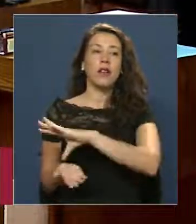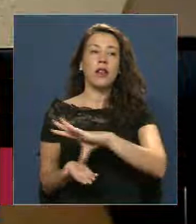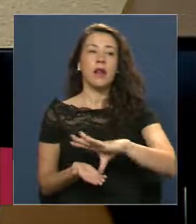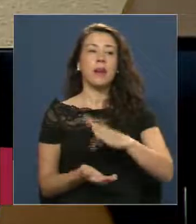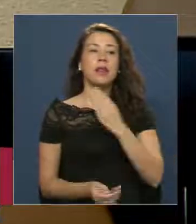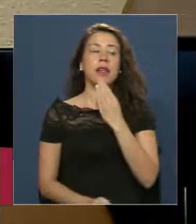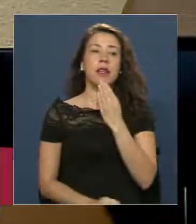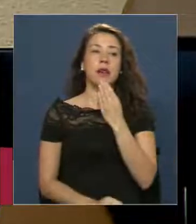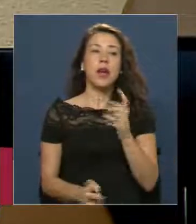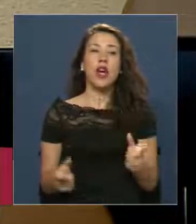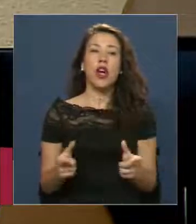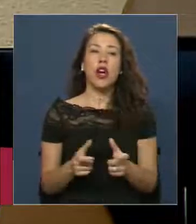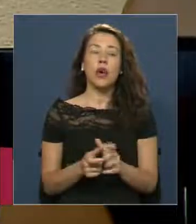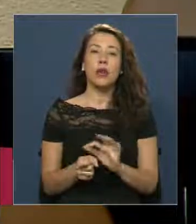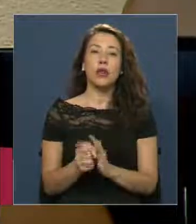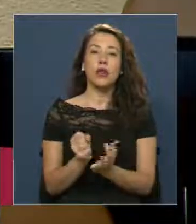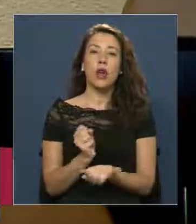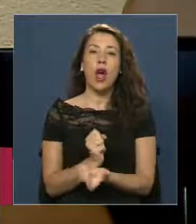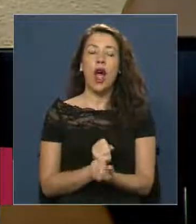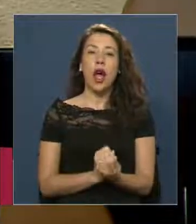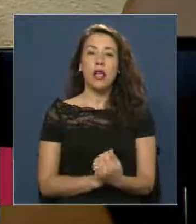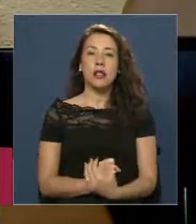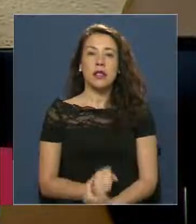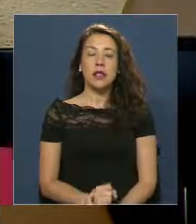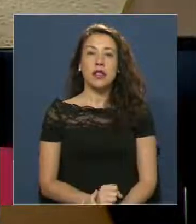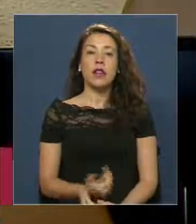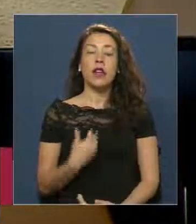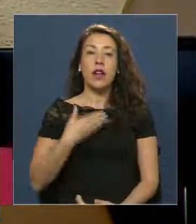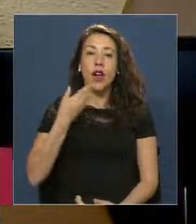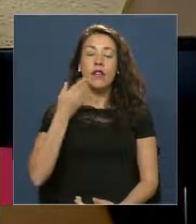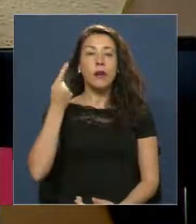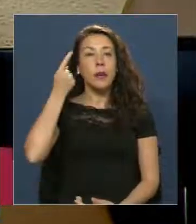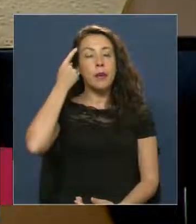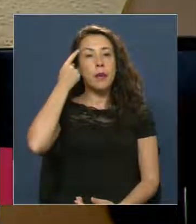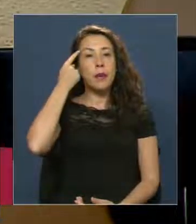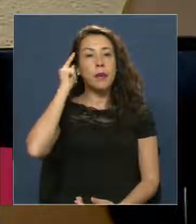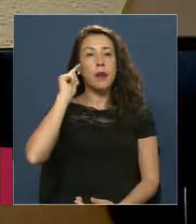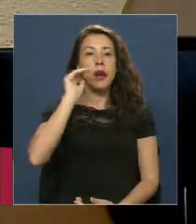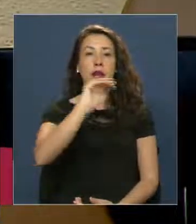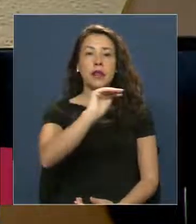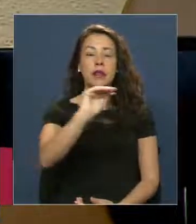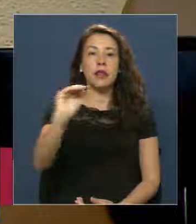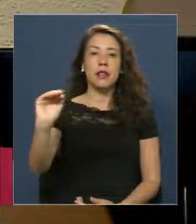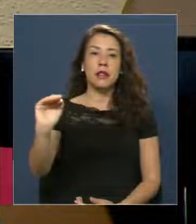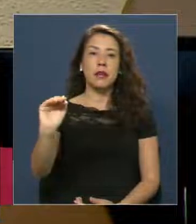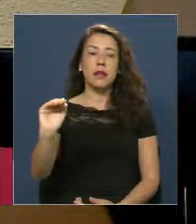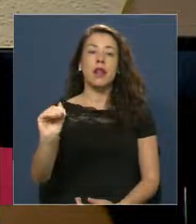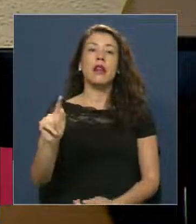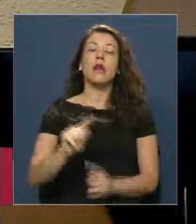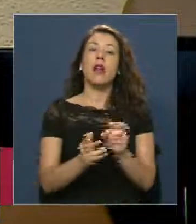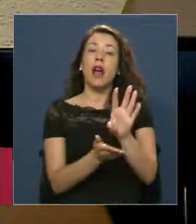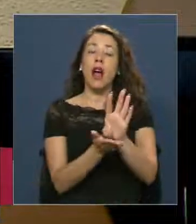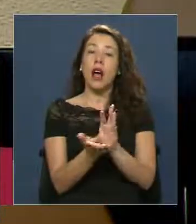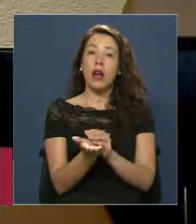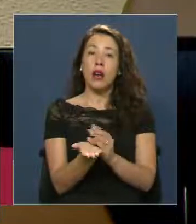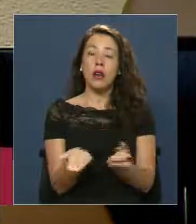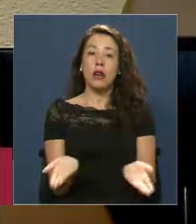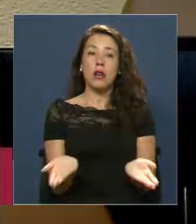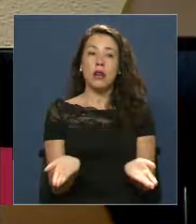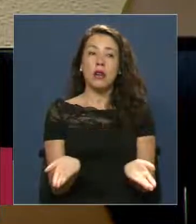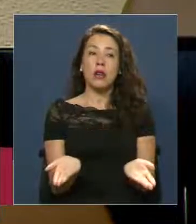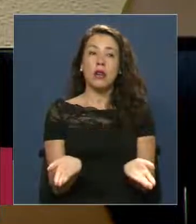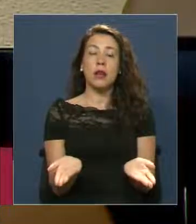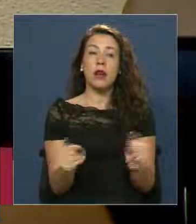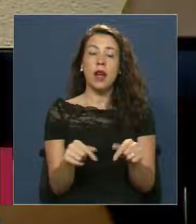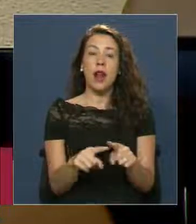como de la Comisión de Hacienda. He pedido la palabra para hacer un llamado a replicar en este